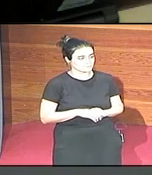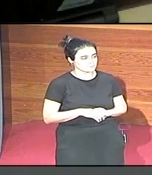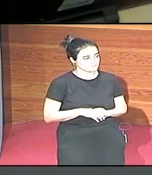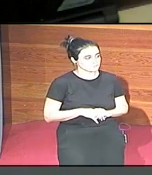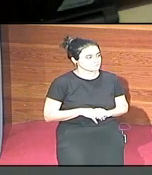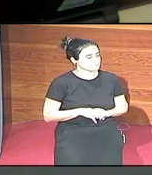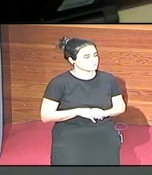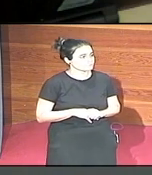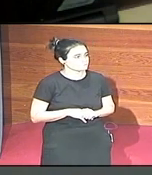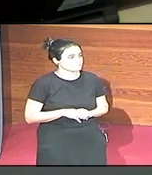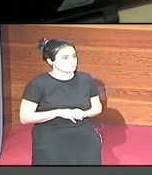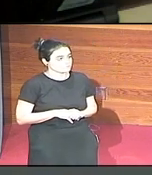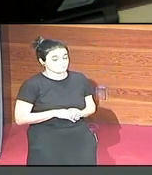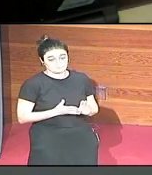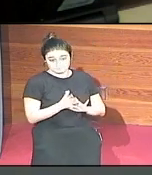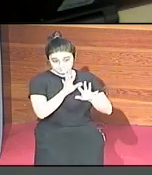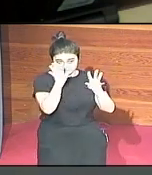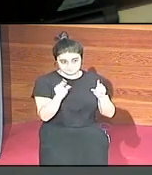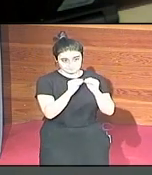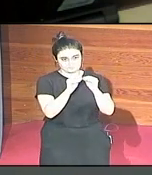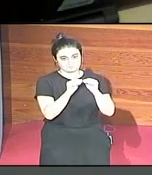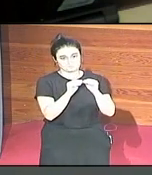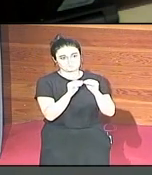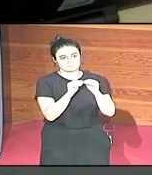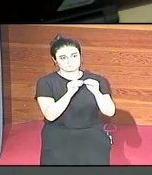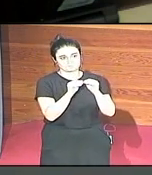Para concluir, solo apuntar que, en mi opinión,